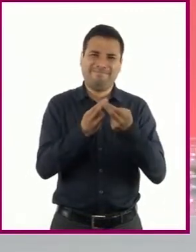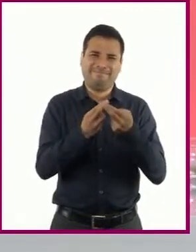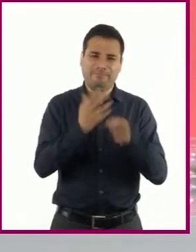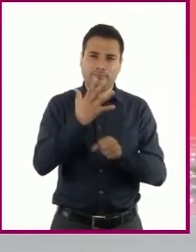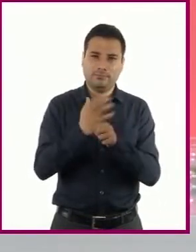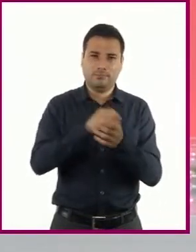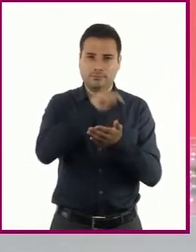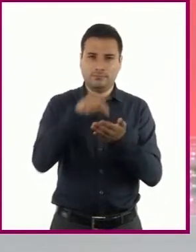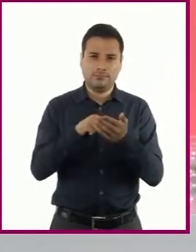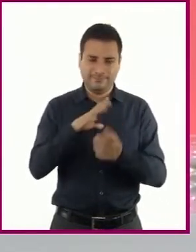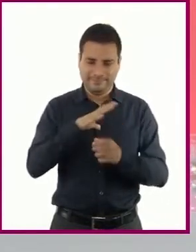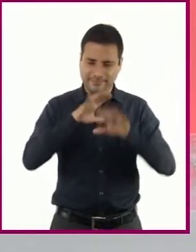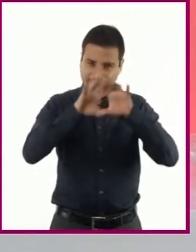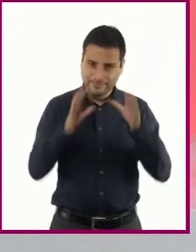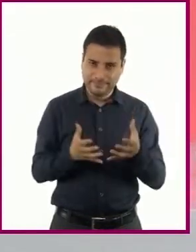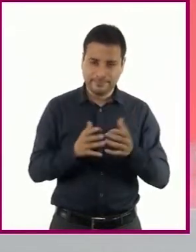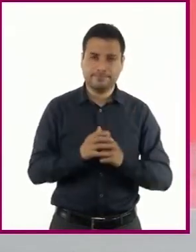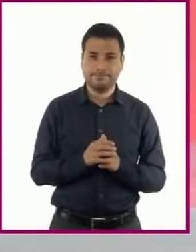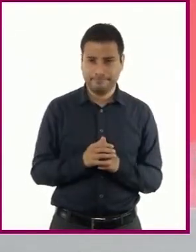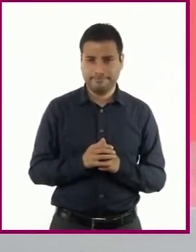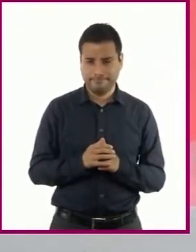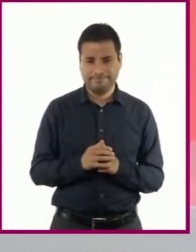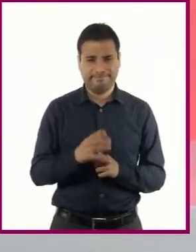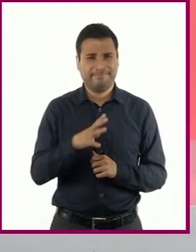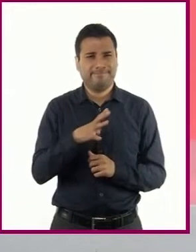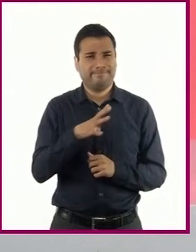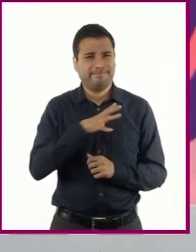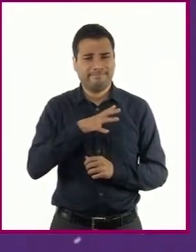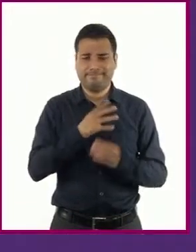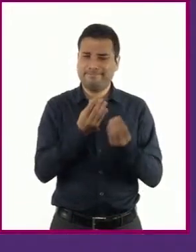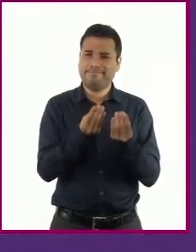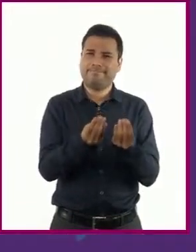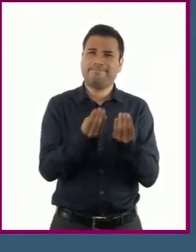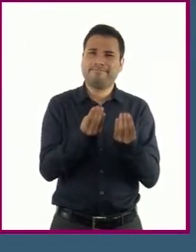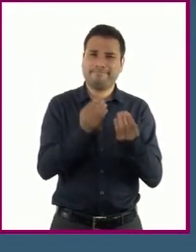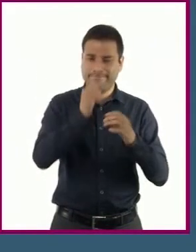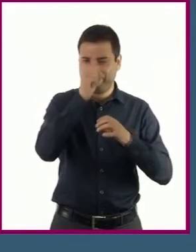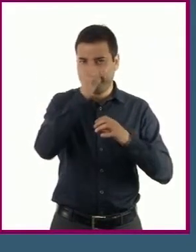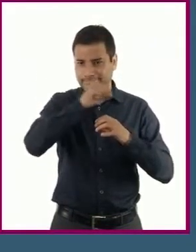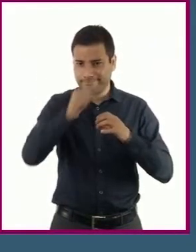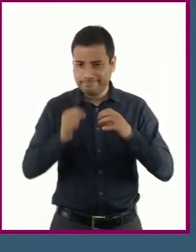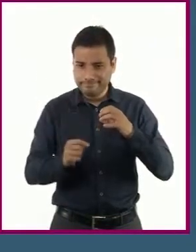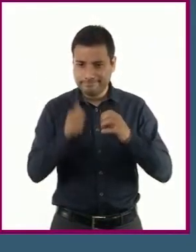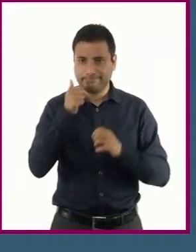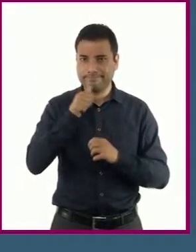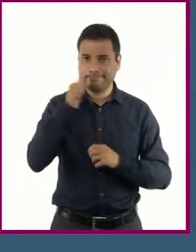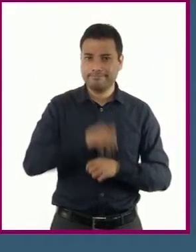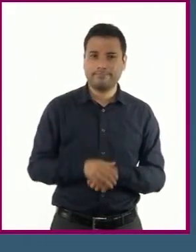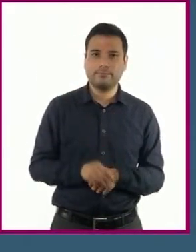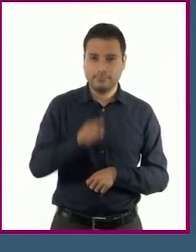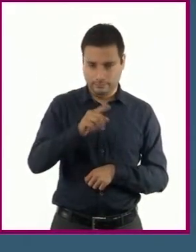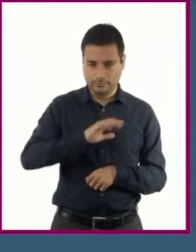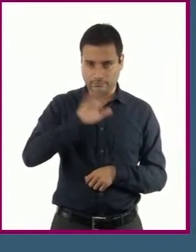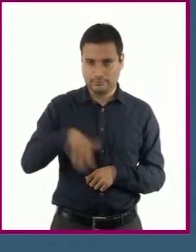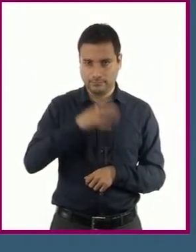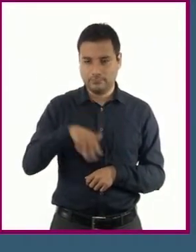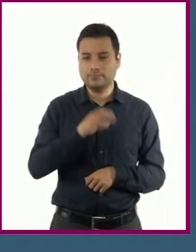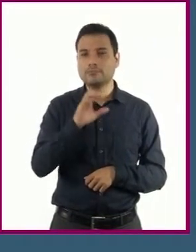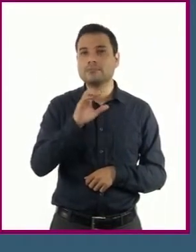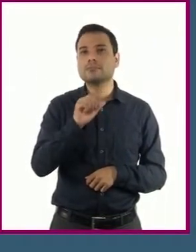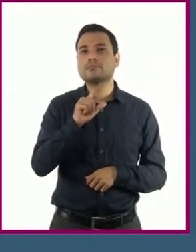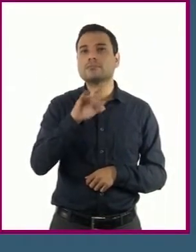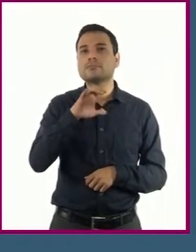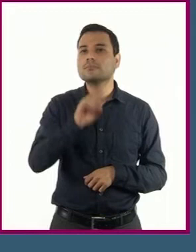Existe siempre combinado con otros elementos debido a su alta reactividad. Ubiquen el elemento en la tabla